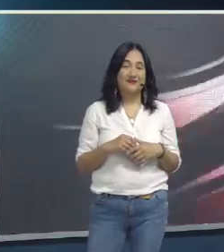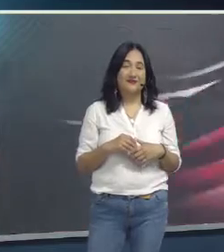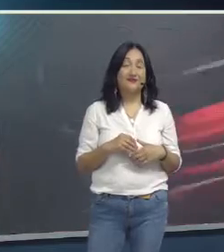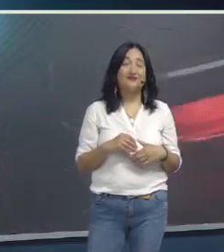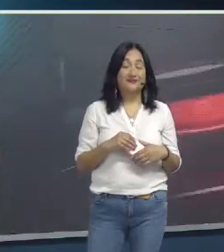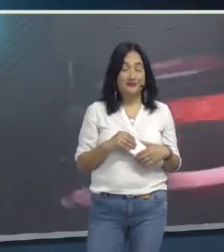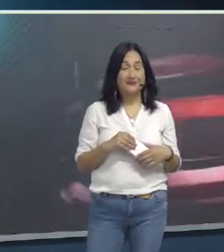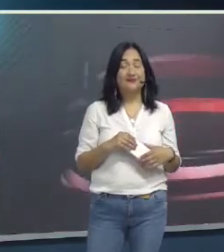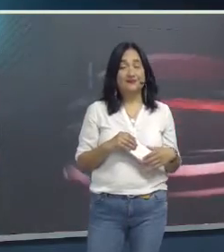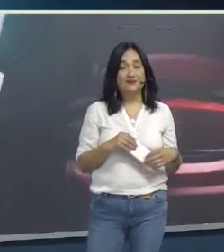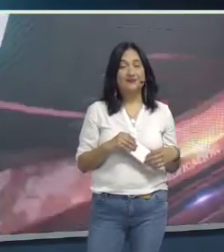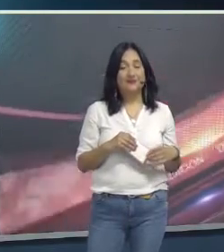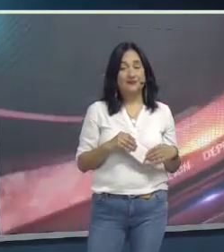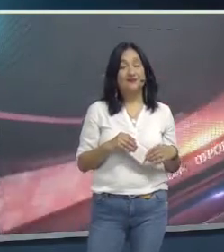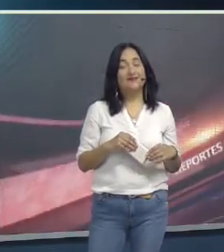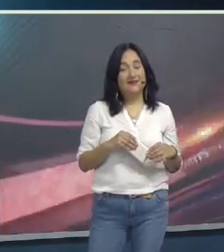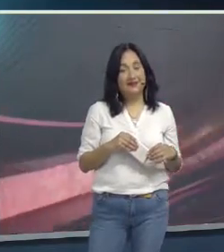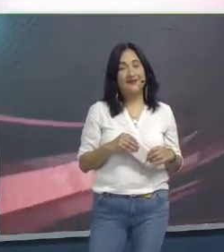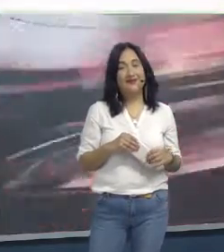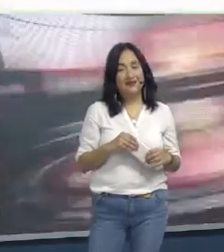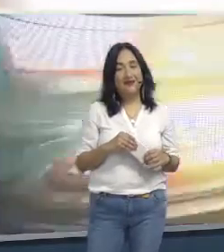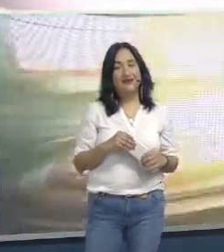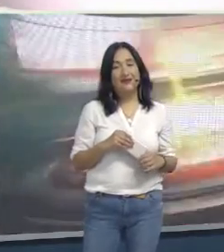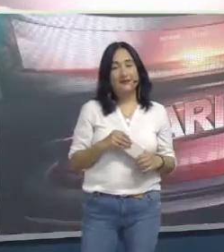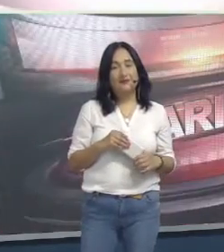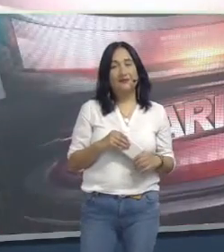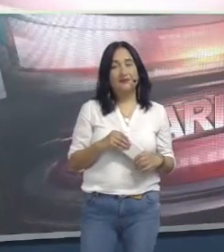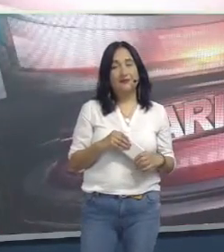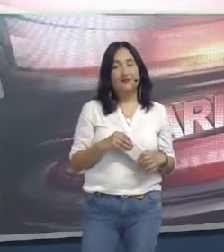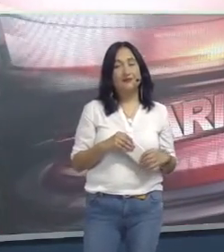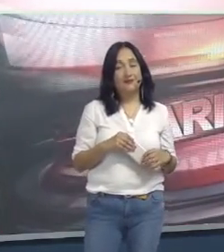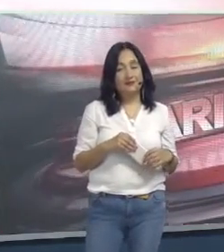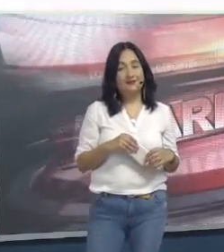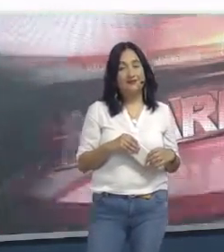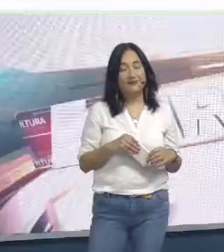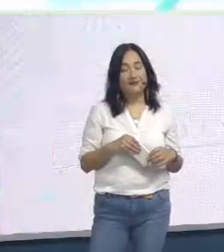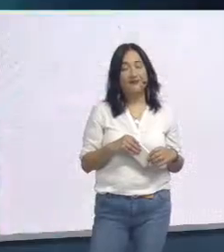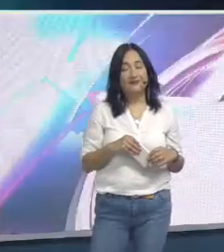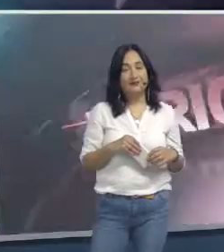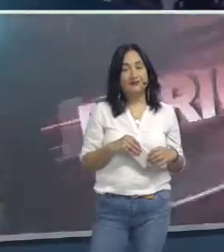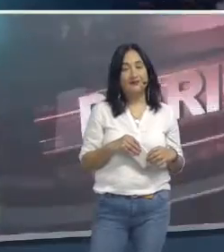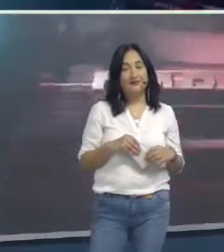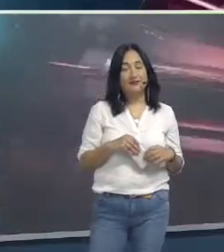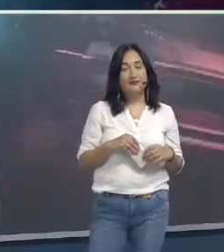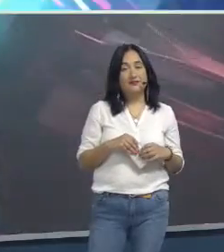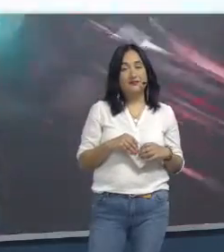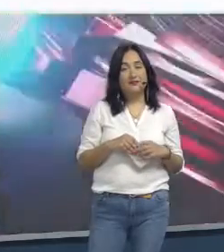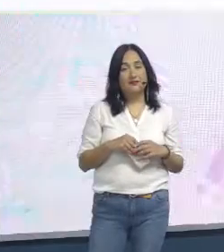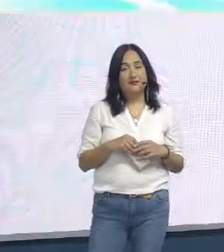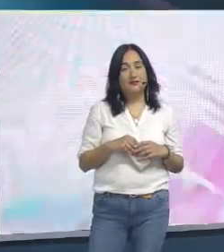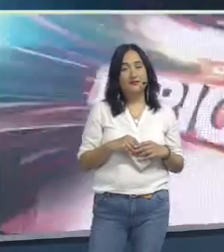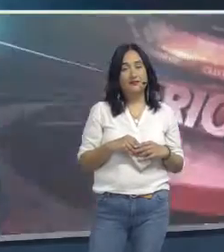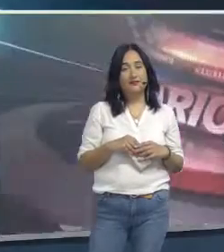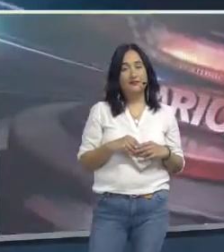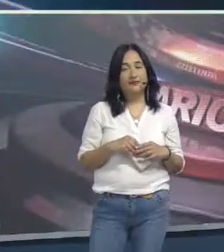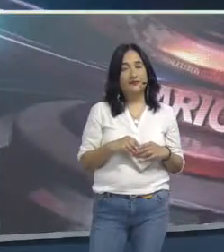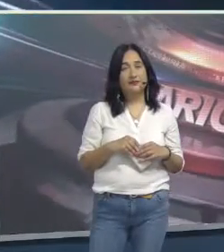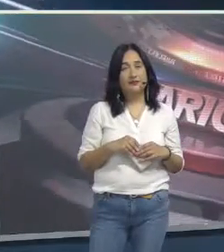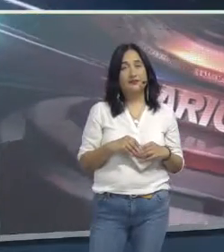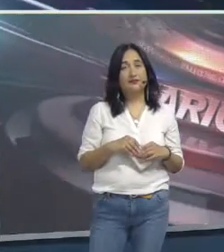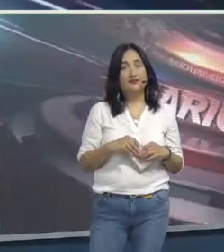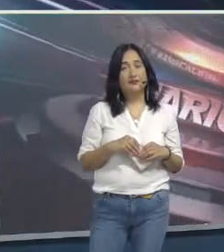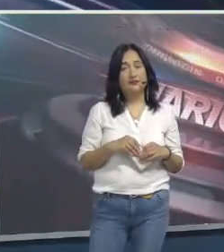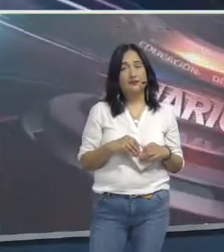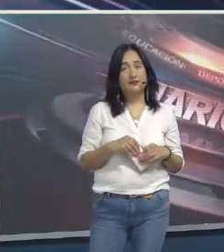parate que justo coincidió con el espacio 1, de unos poquitos días, no fue de 2 semanas, porque tuvimos un caso positivo